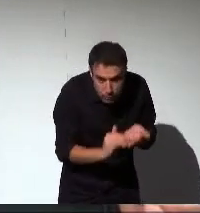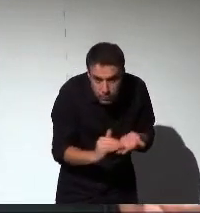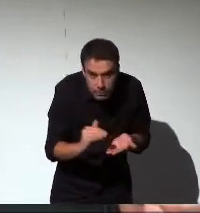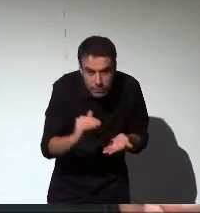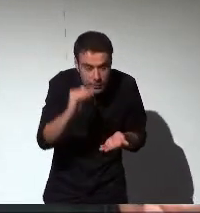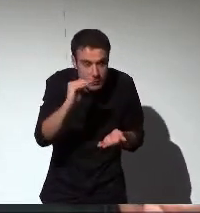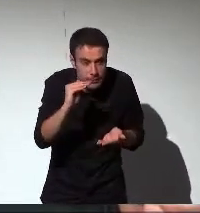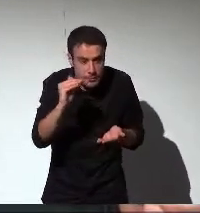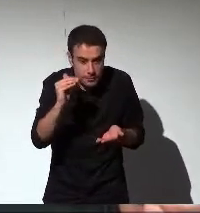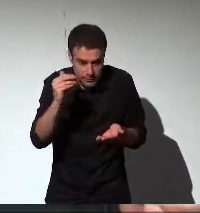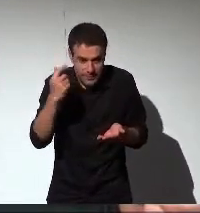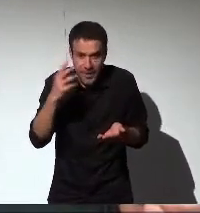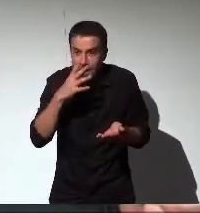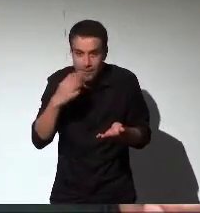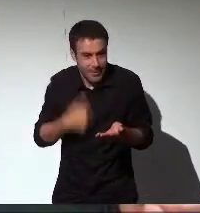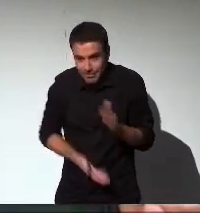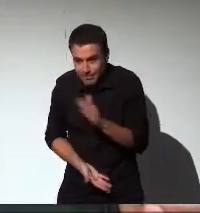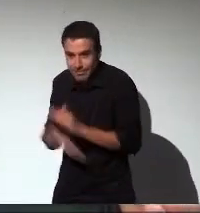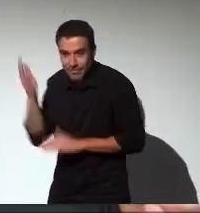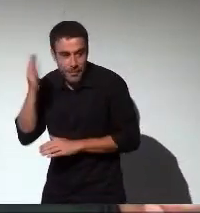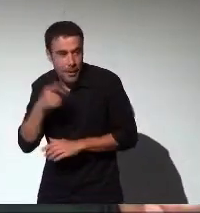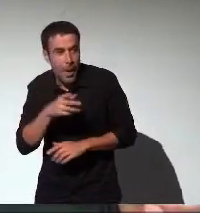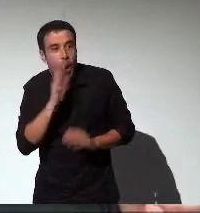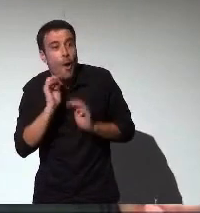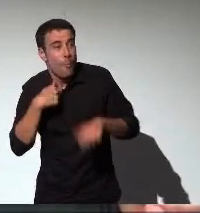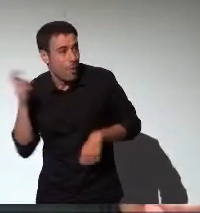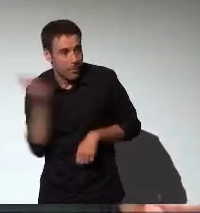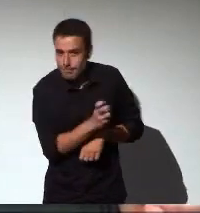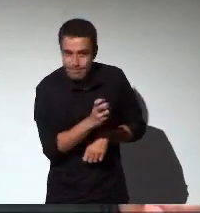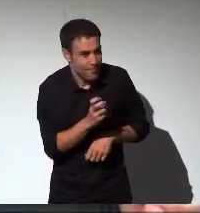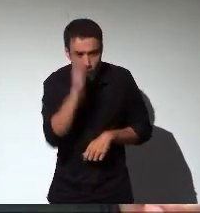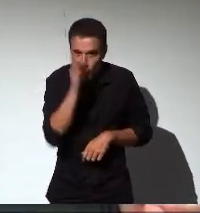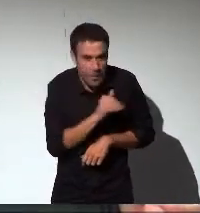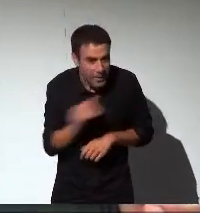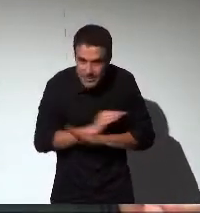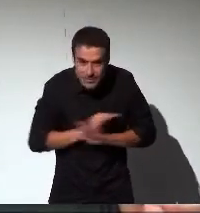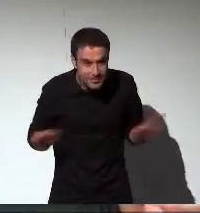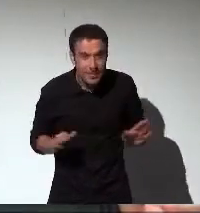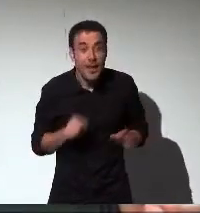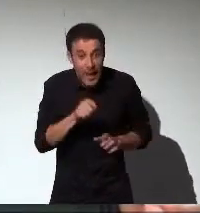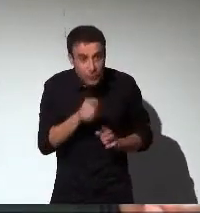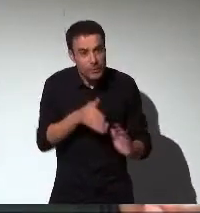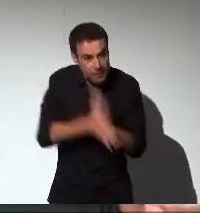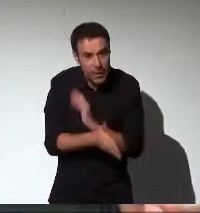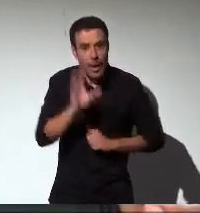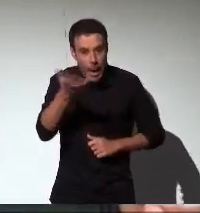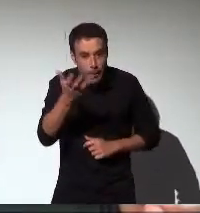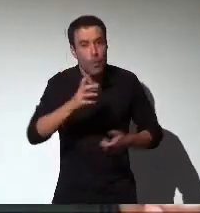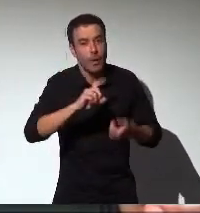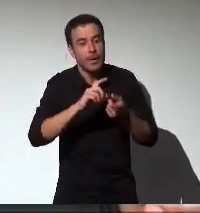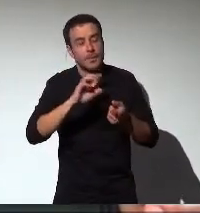y sabiendo que nunca más la van a volver a ver. Existen migrantes climáticos. Y Canarias,